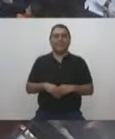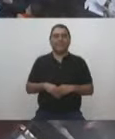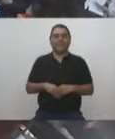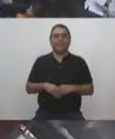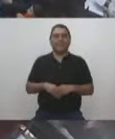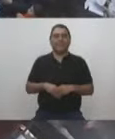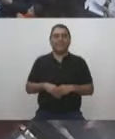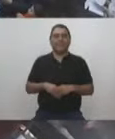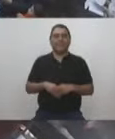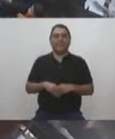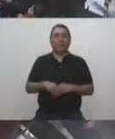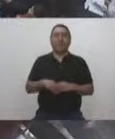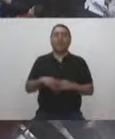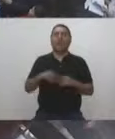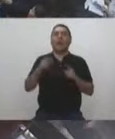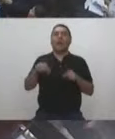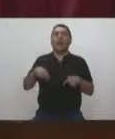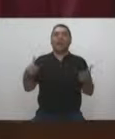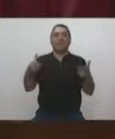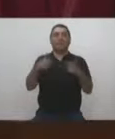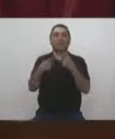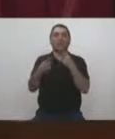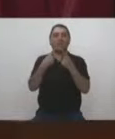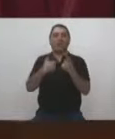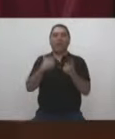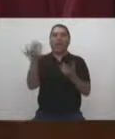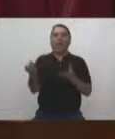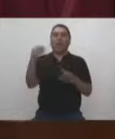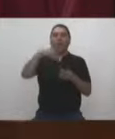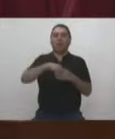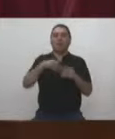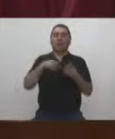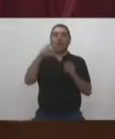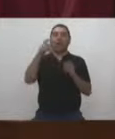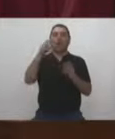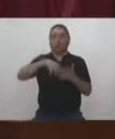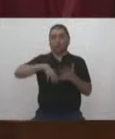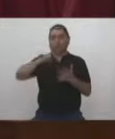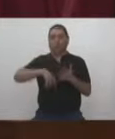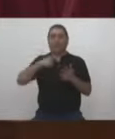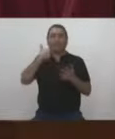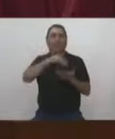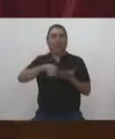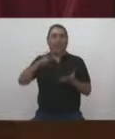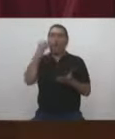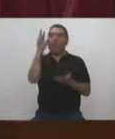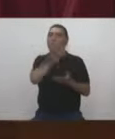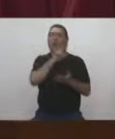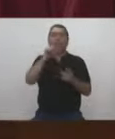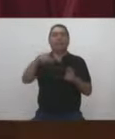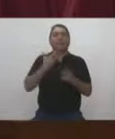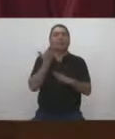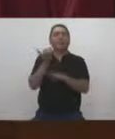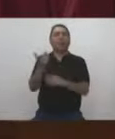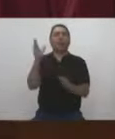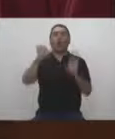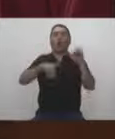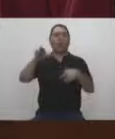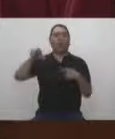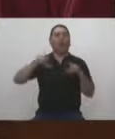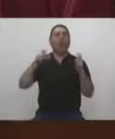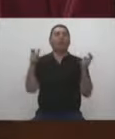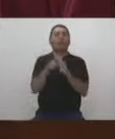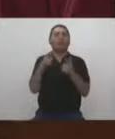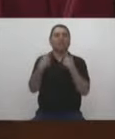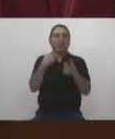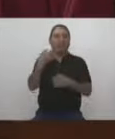hacer política con tranquilidad, y no solamente algunos que tengan recursos son los que se dediquen a las políticas públicas, que es un gran tema que